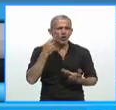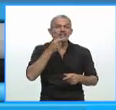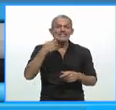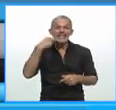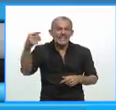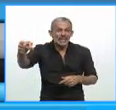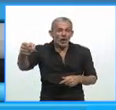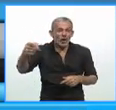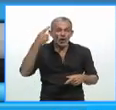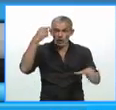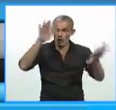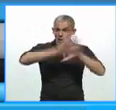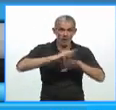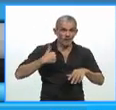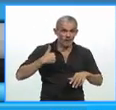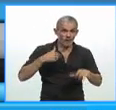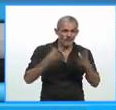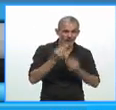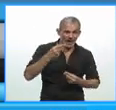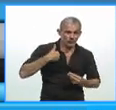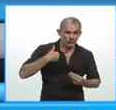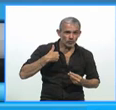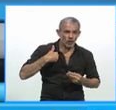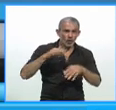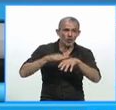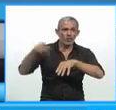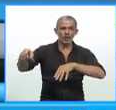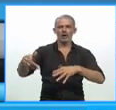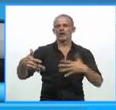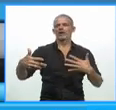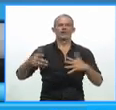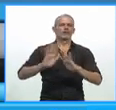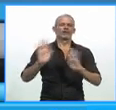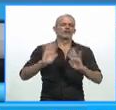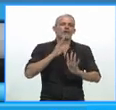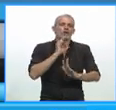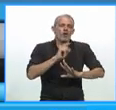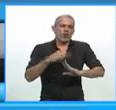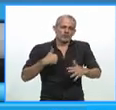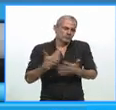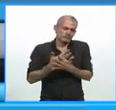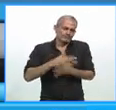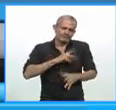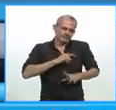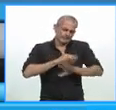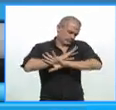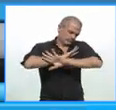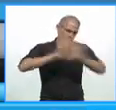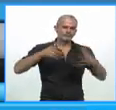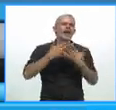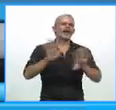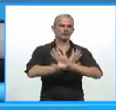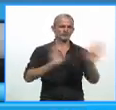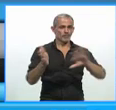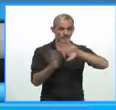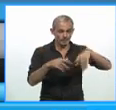y te equivocás como entrenador en la planificación o en lo que estás diciendo, pensaba que iba a sufrir demasiado. Así que, claro. Y por otro